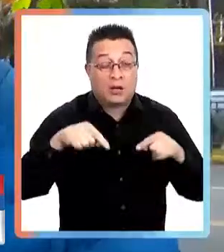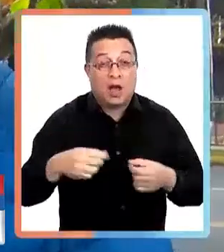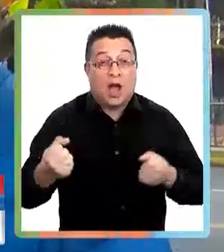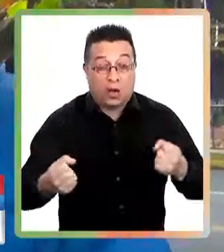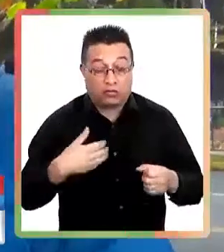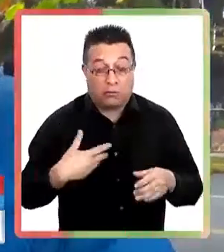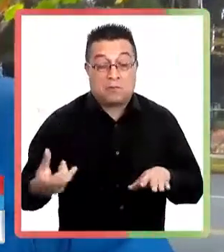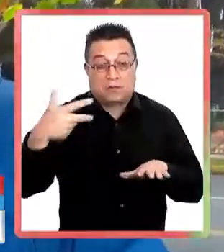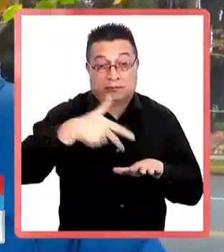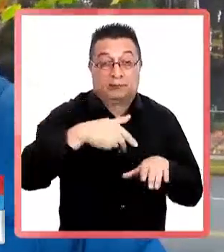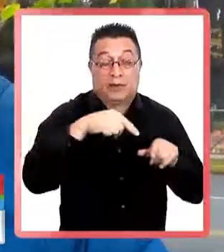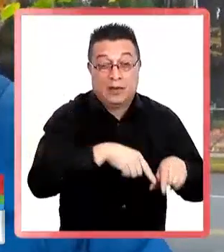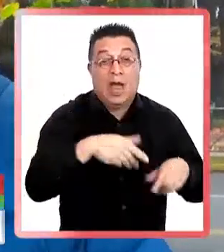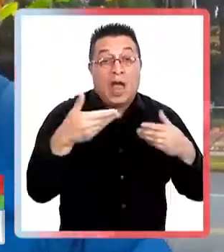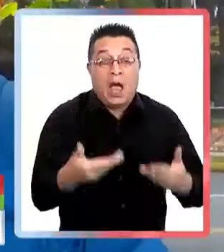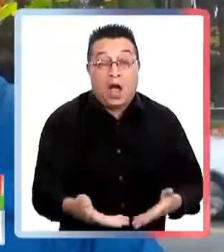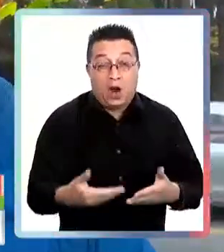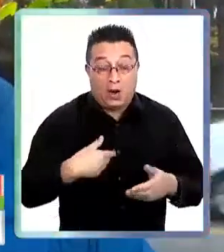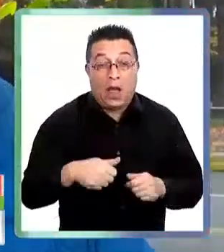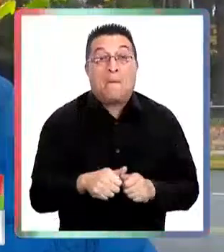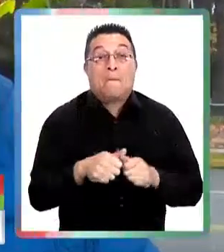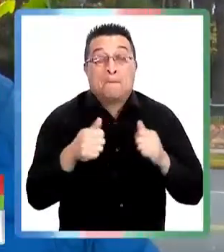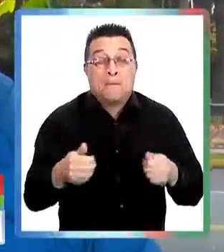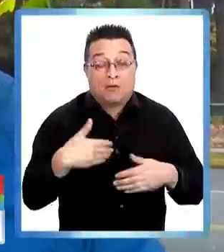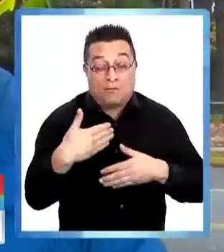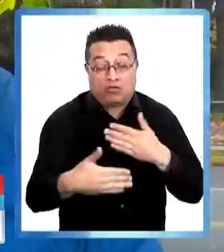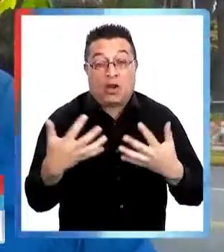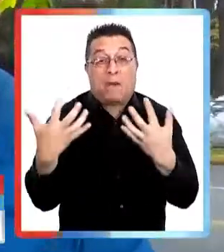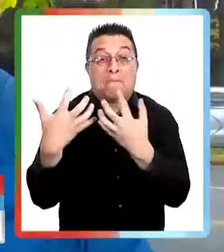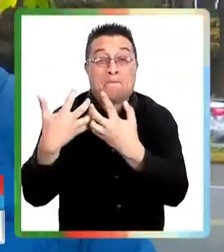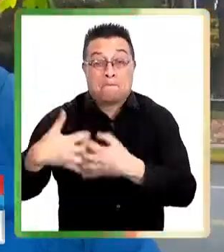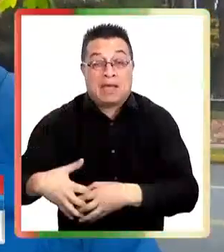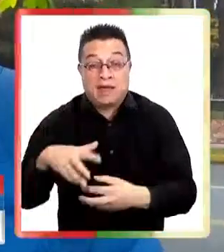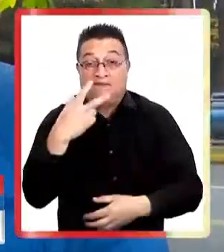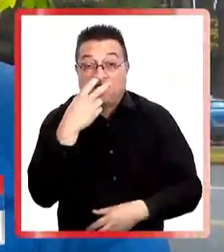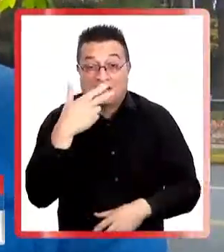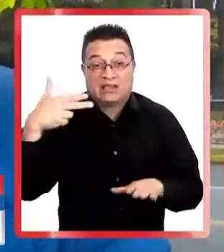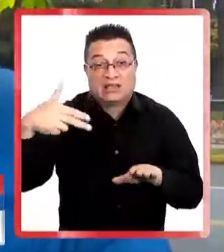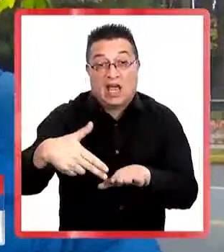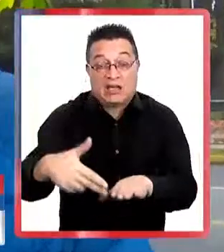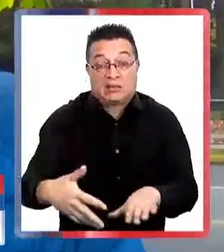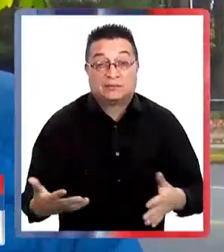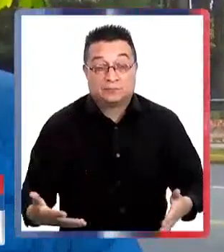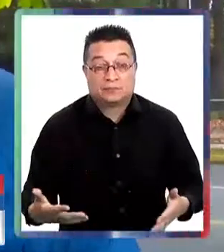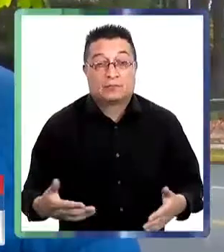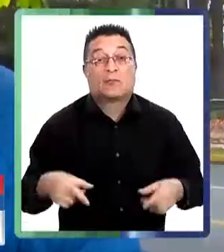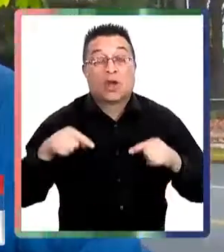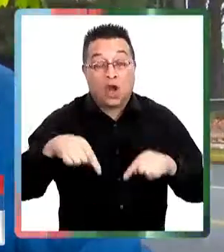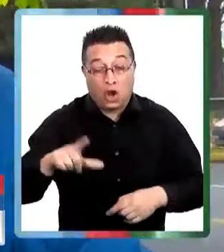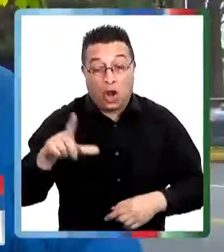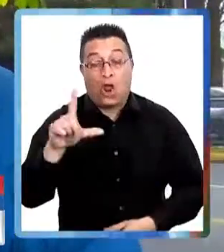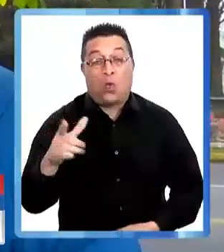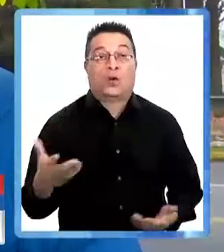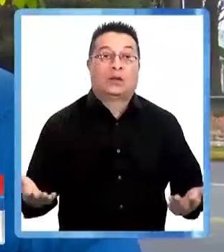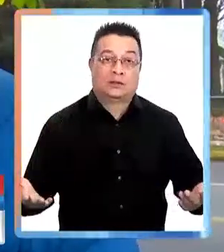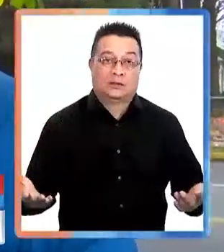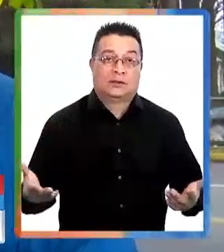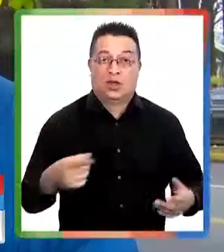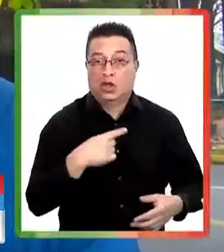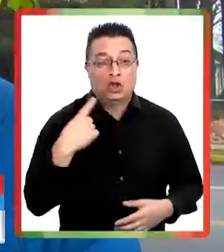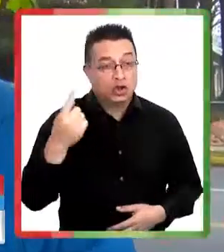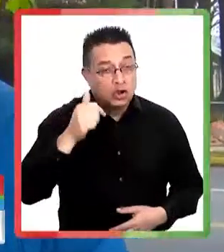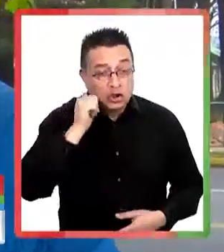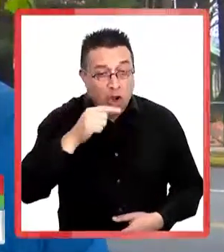Primero para el vehículo, para movilizarme, y ahora para hacer funcionar las máquinas con bencina. Y hoy día es lunes. O